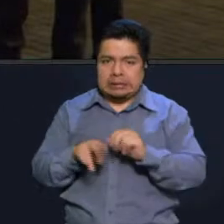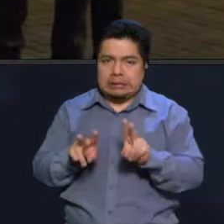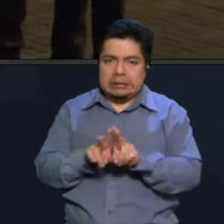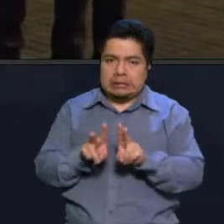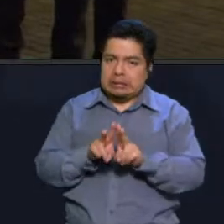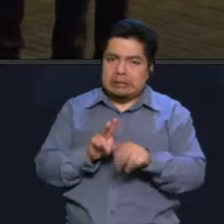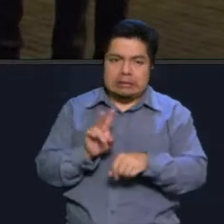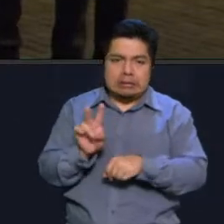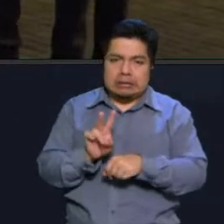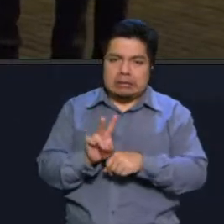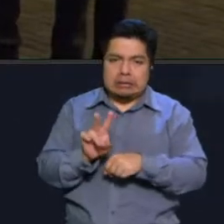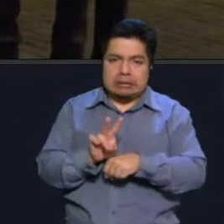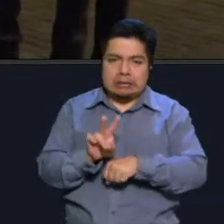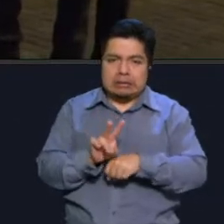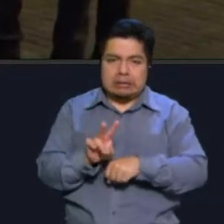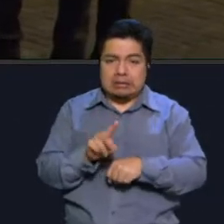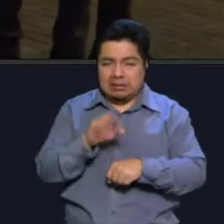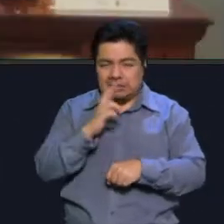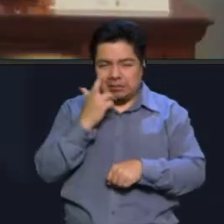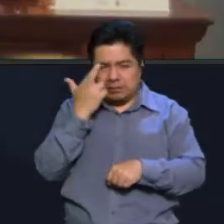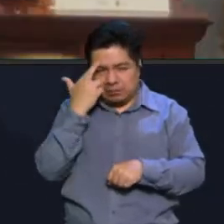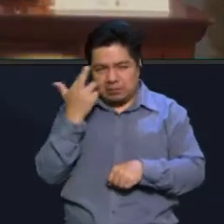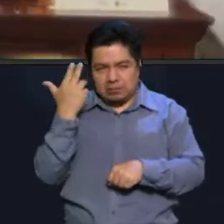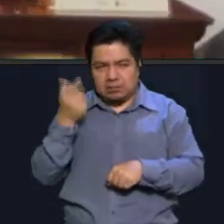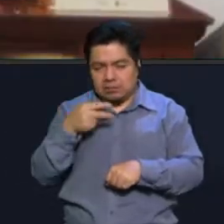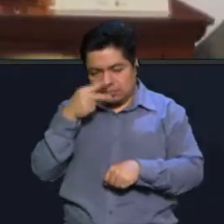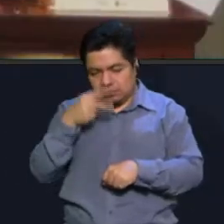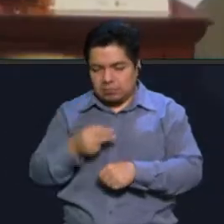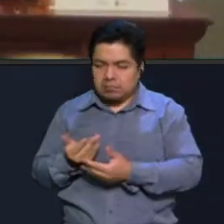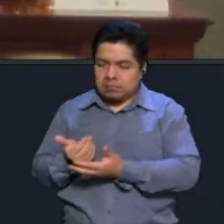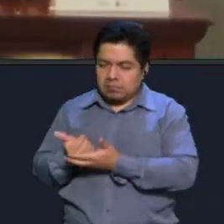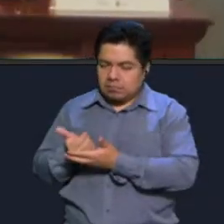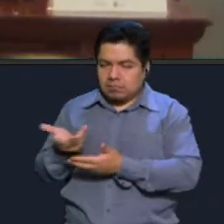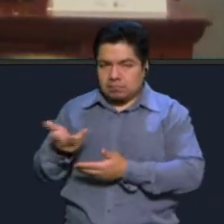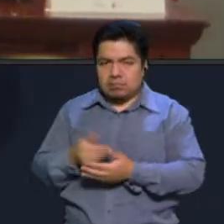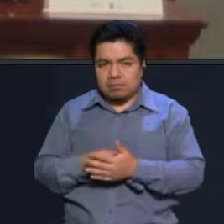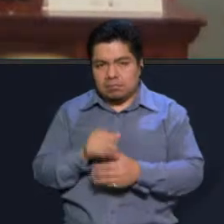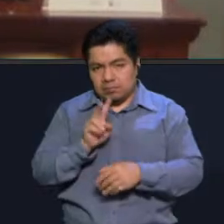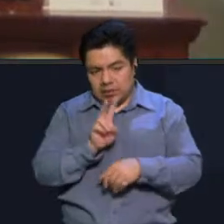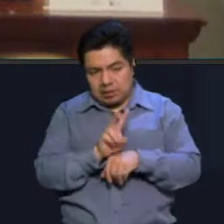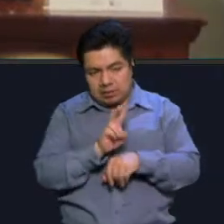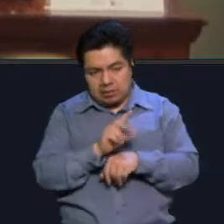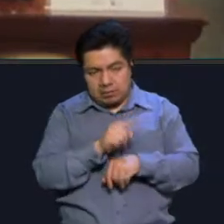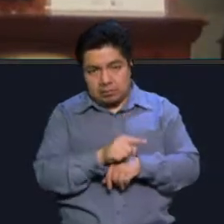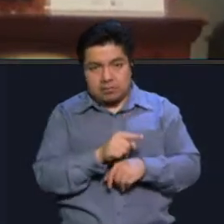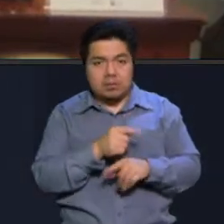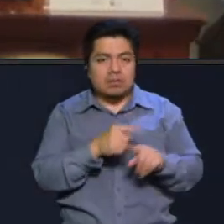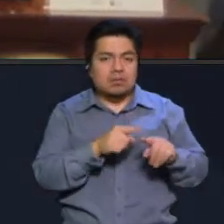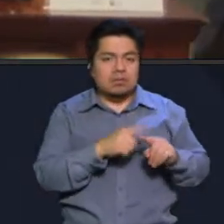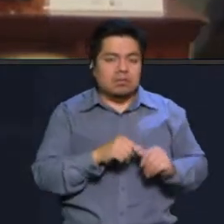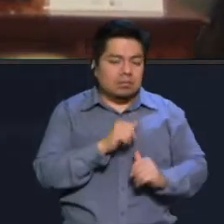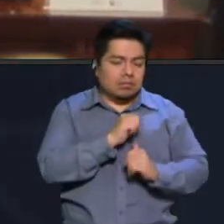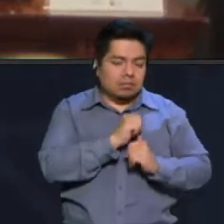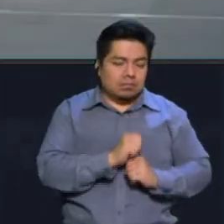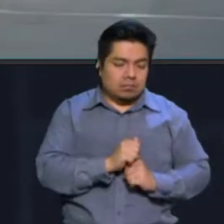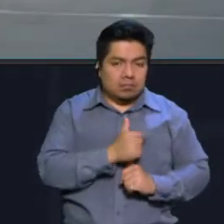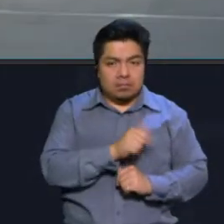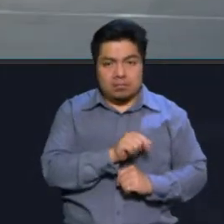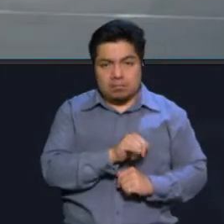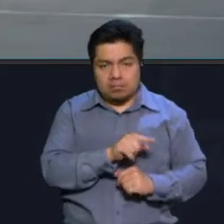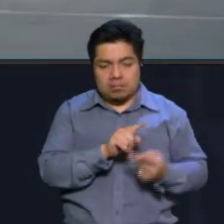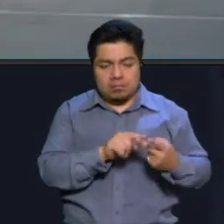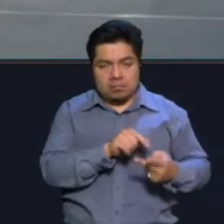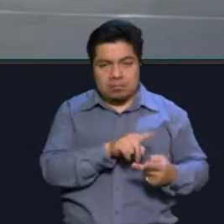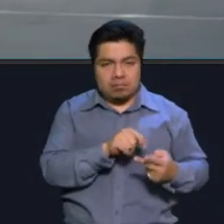relaciones con Venezuela, que ya retiró en solidaridad con México, retiró a sus diplomáticos tanto de Guayaquil como de